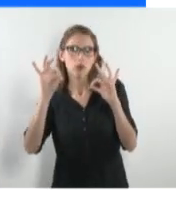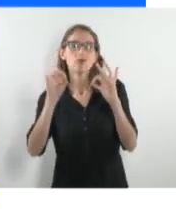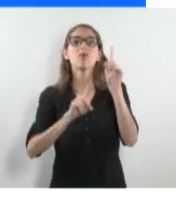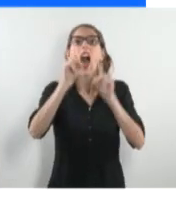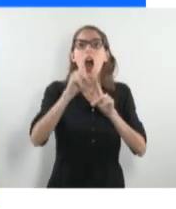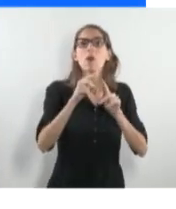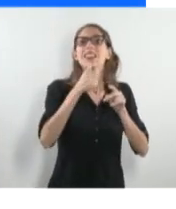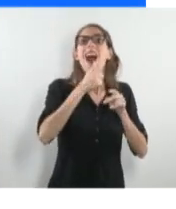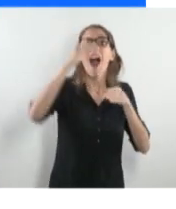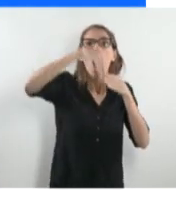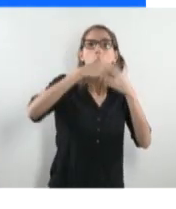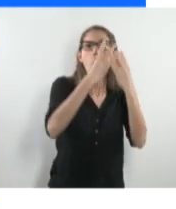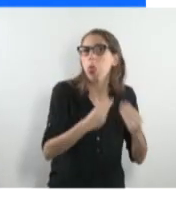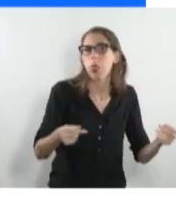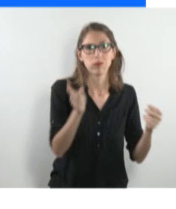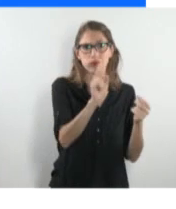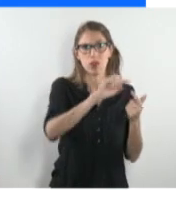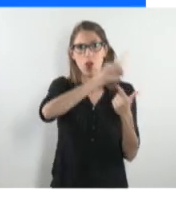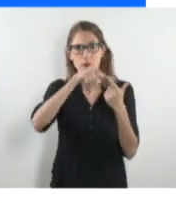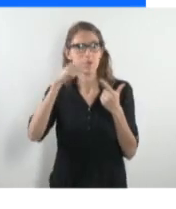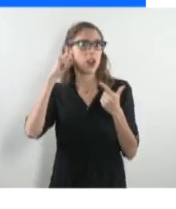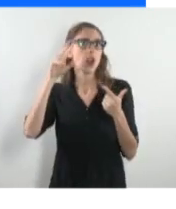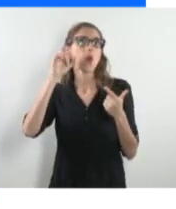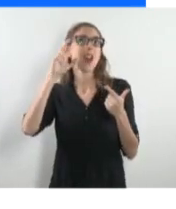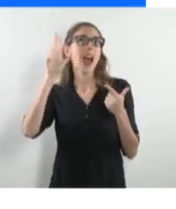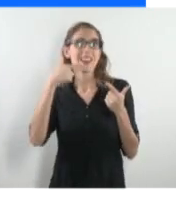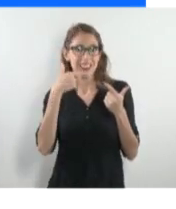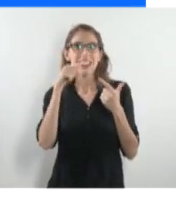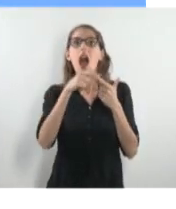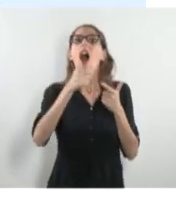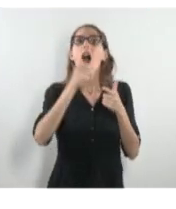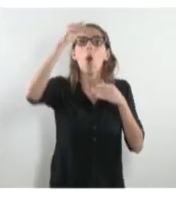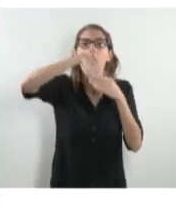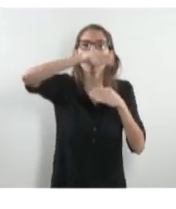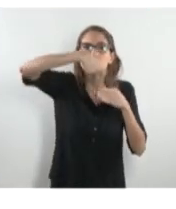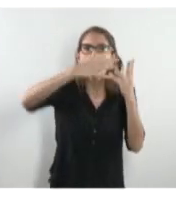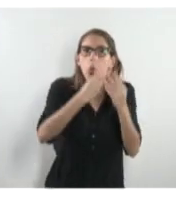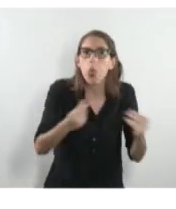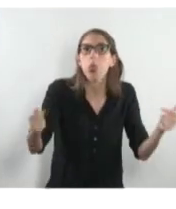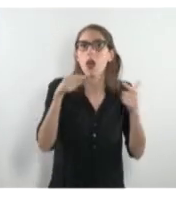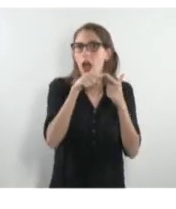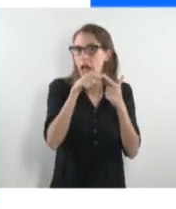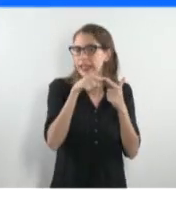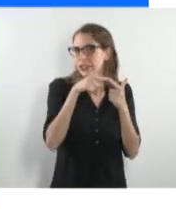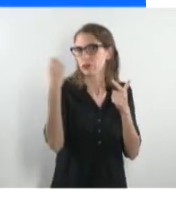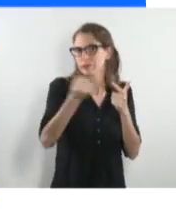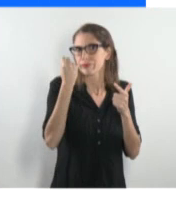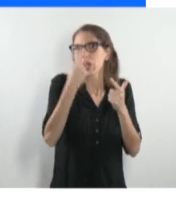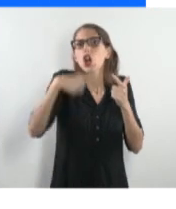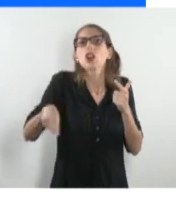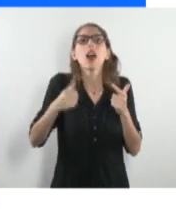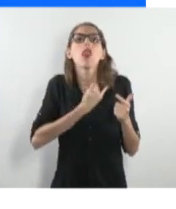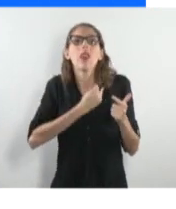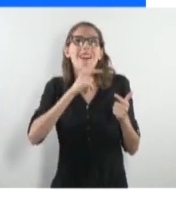son insolubles, globulares, que son solubles en agua, por lo que son aptas para participar en funciones que se desarrollan en un medio